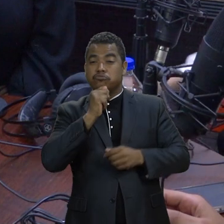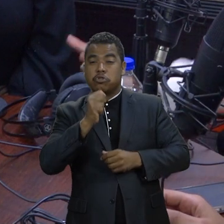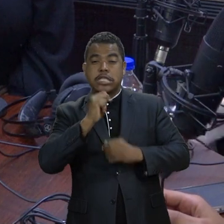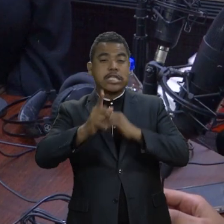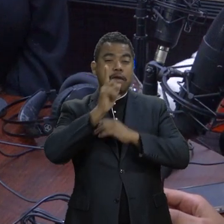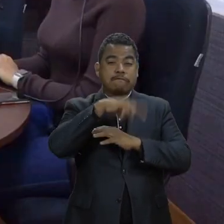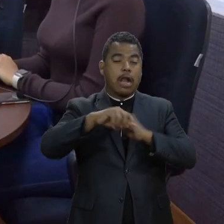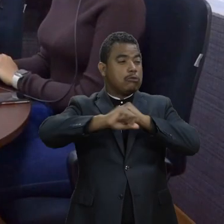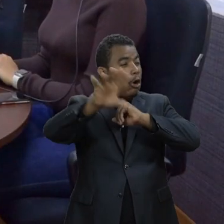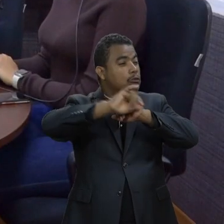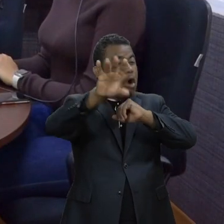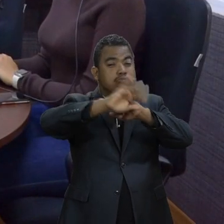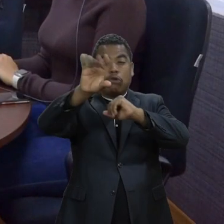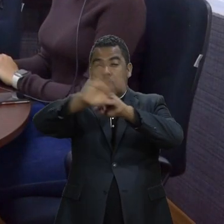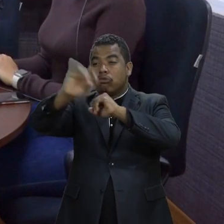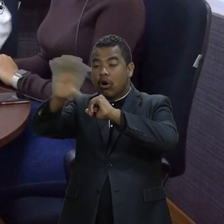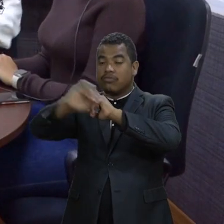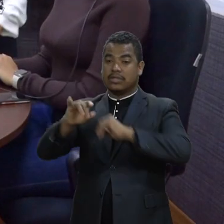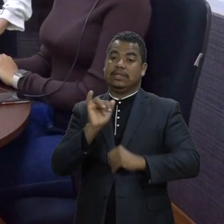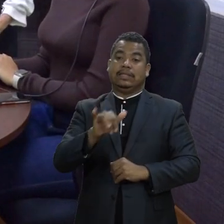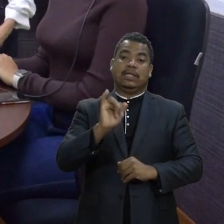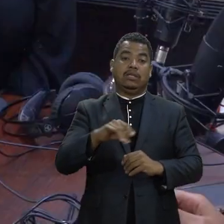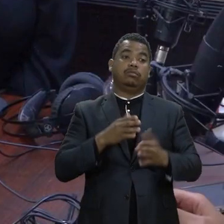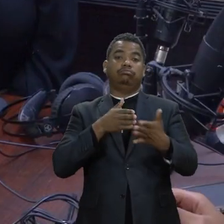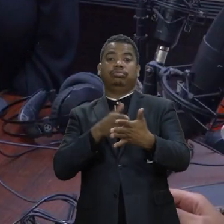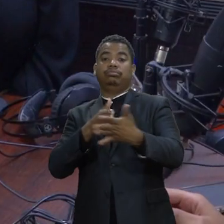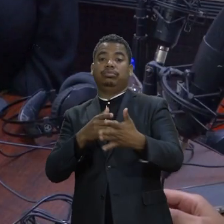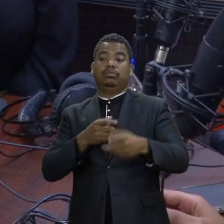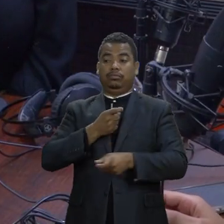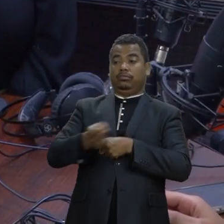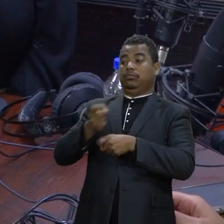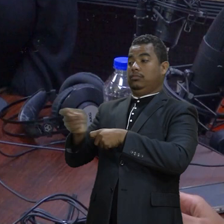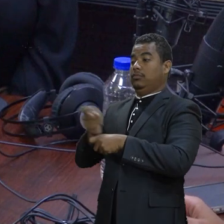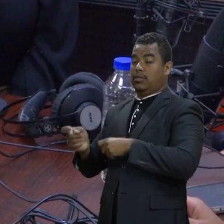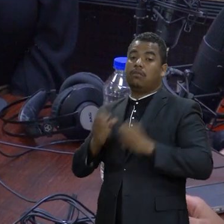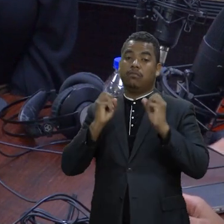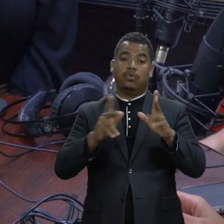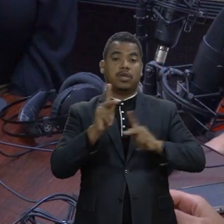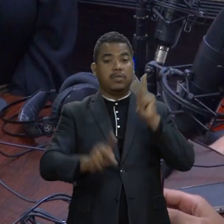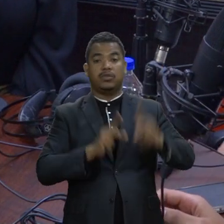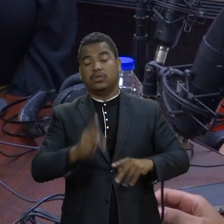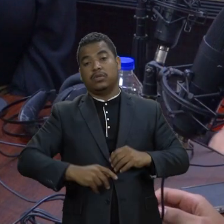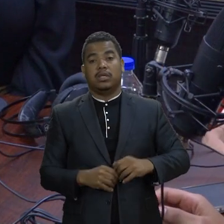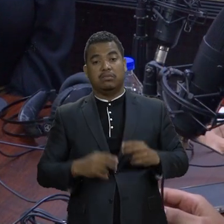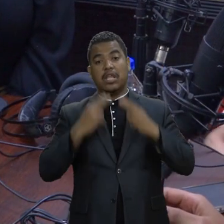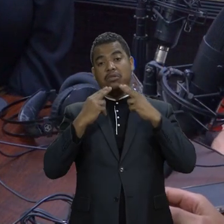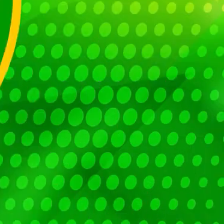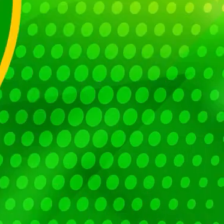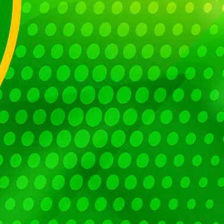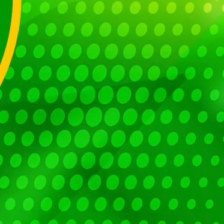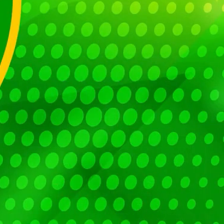de preguntas. Noticiero. Cerramos el primer bloque, pues, de estas preguntas. Continuamos con el segundo después de la pausa. Ya